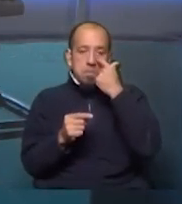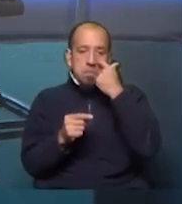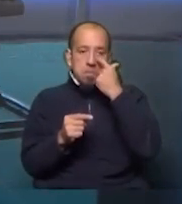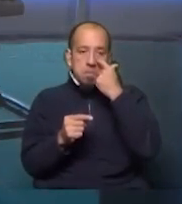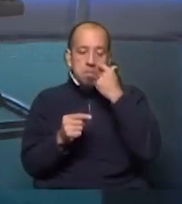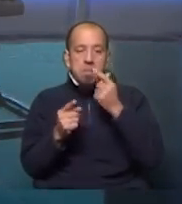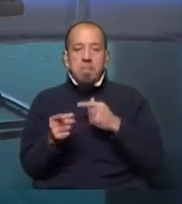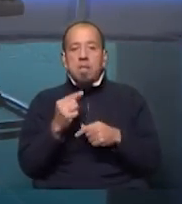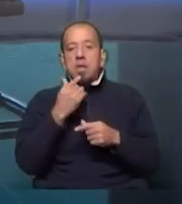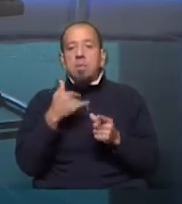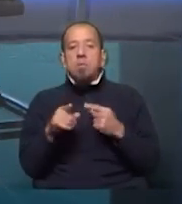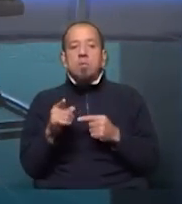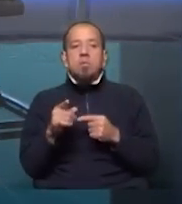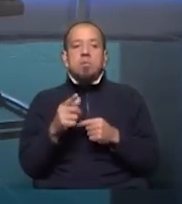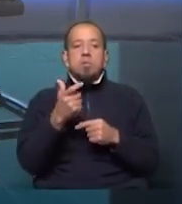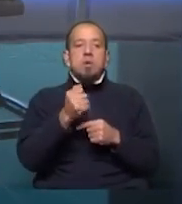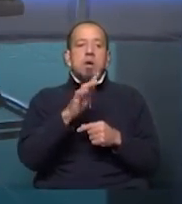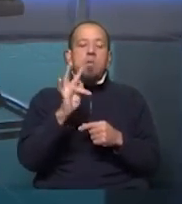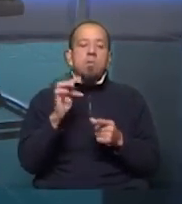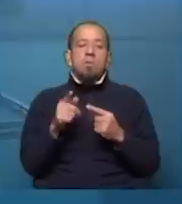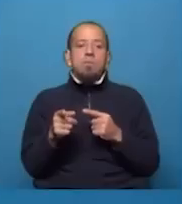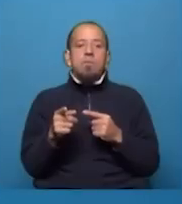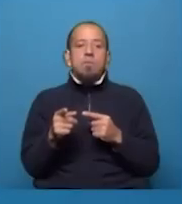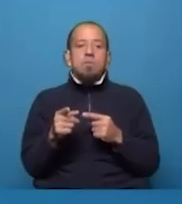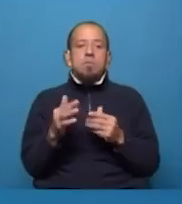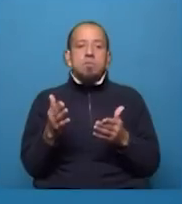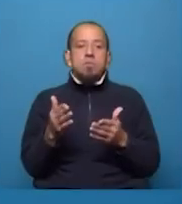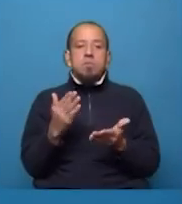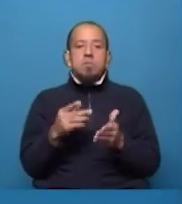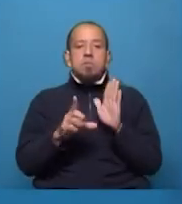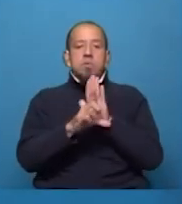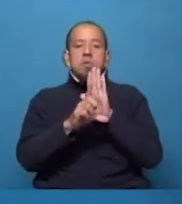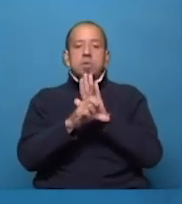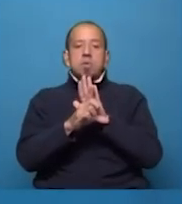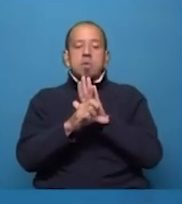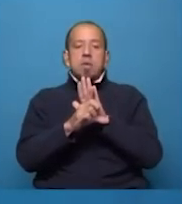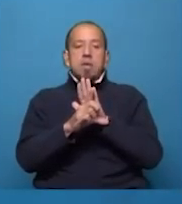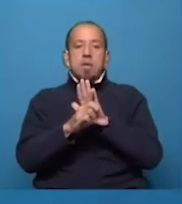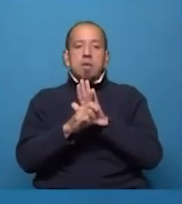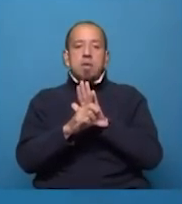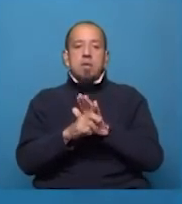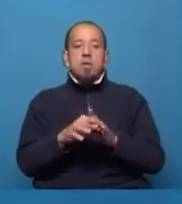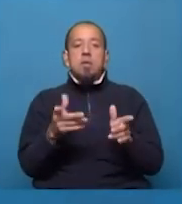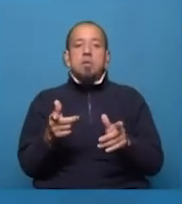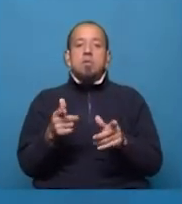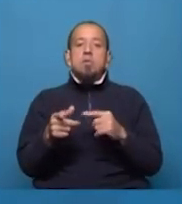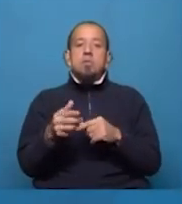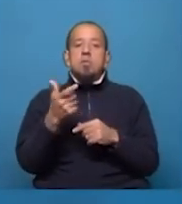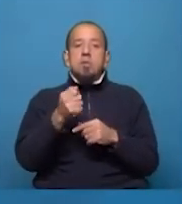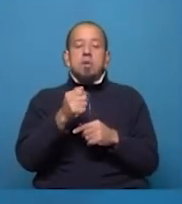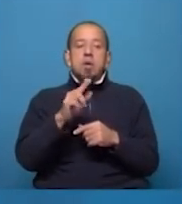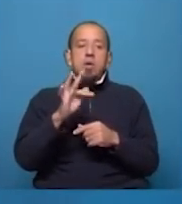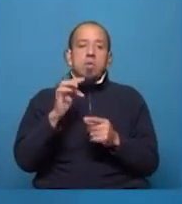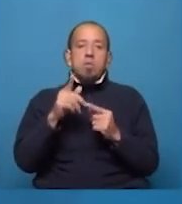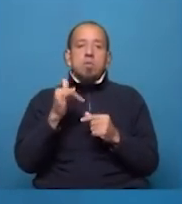un ejemplo la Uf con la última ley de lavado es sujeto obligado Qué quiere decir que tiene que cumplir una